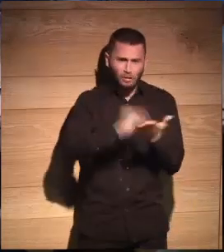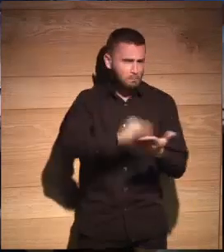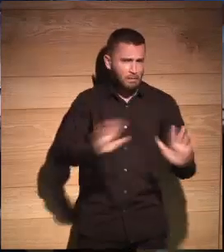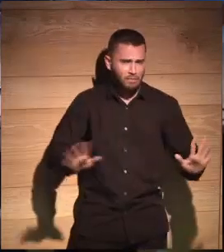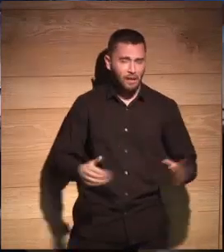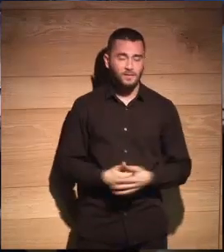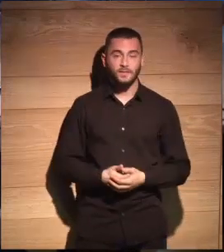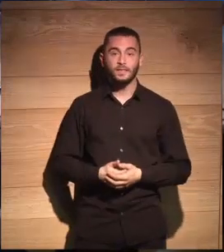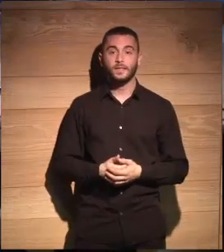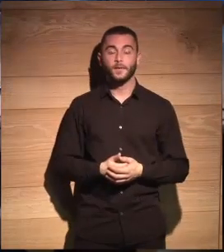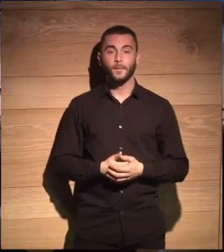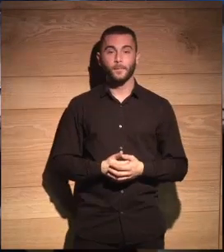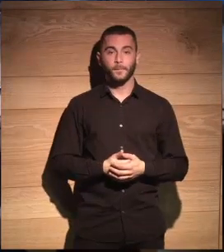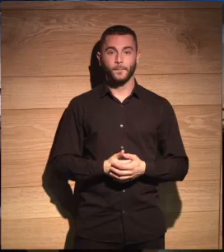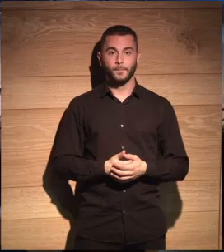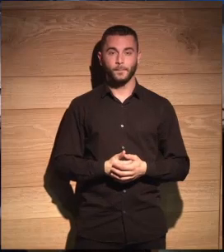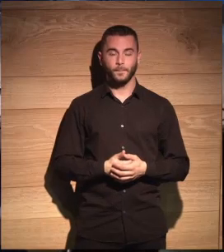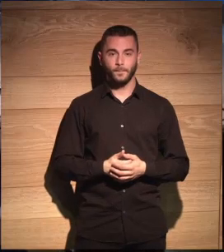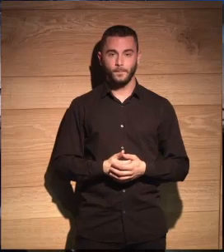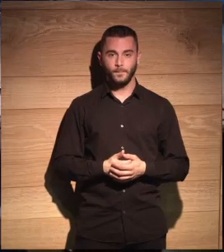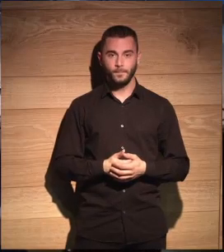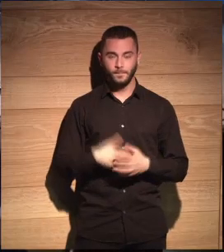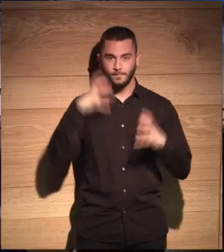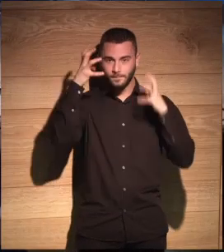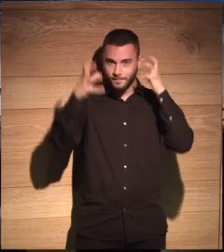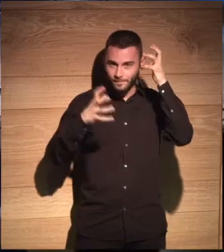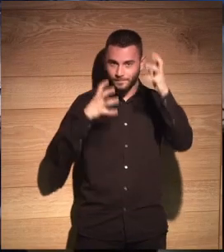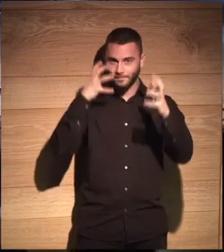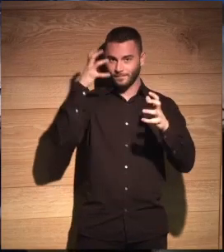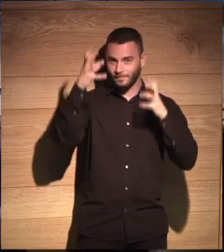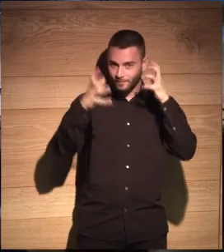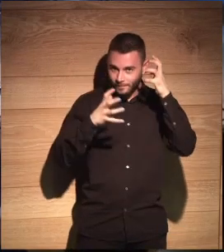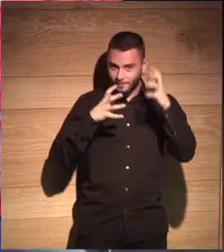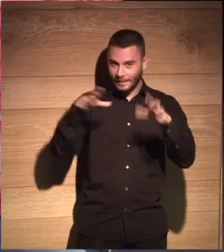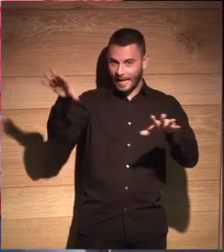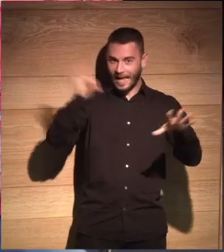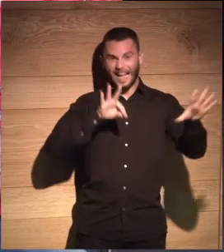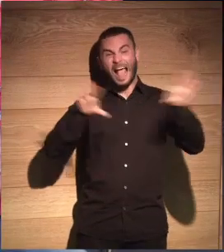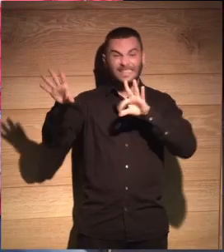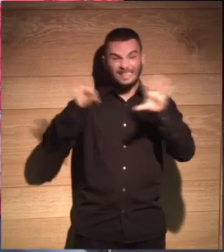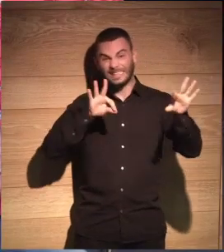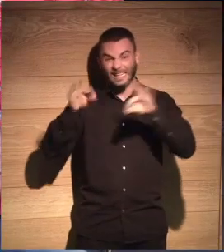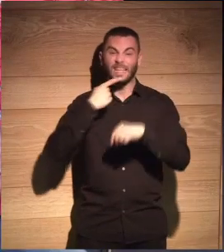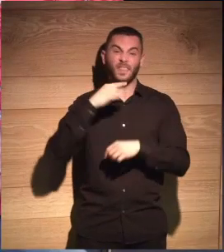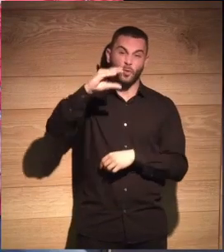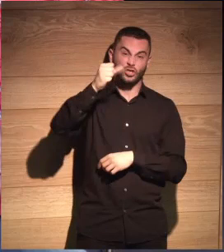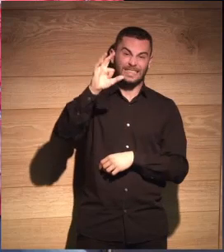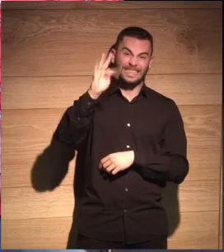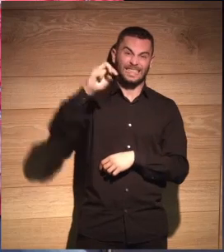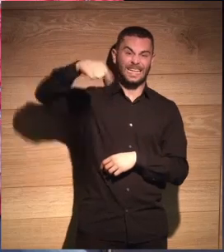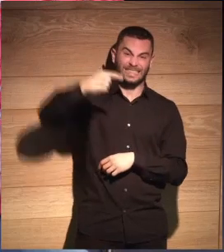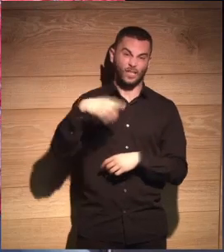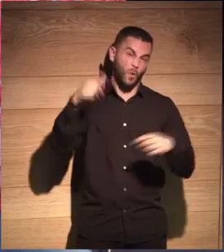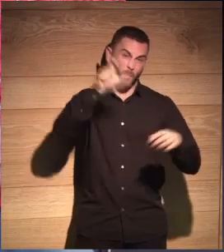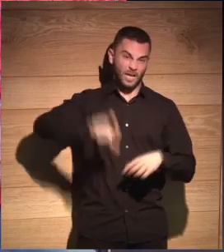No, lo de el casting animal que decimos Juanjo y yo, así un poco de cachondeo. Pero